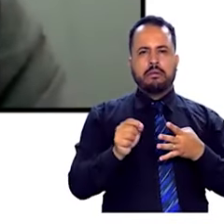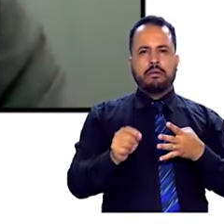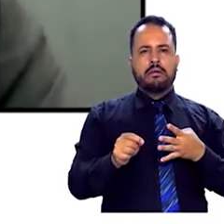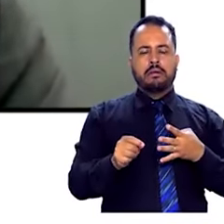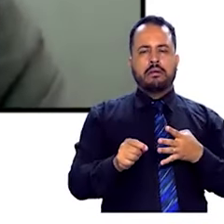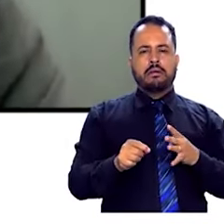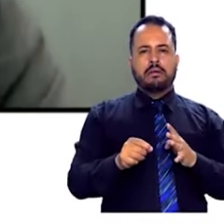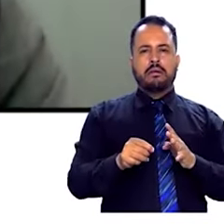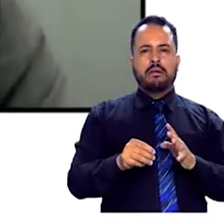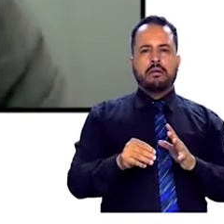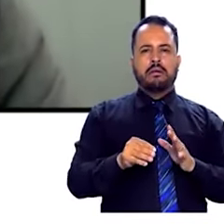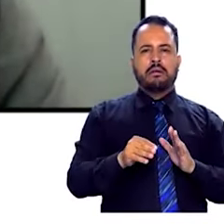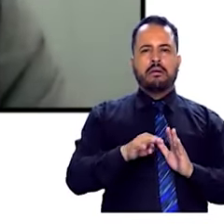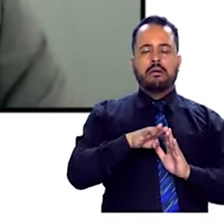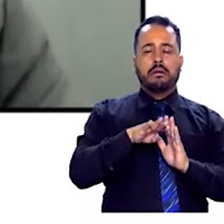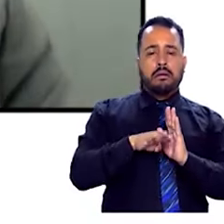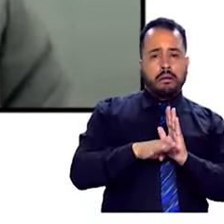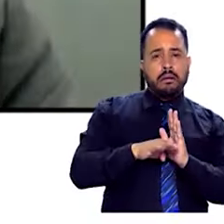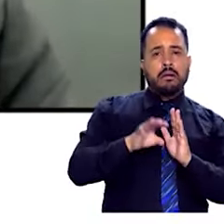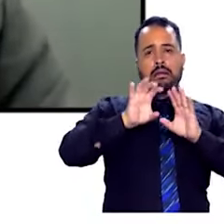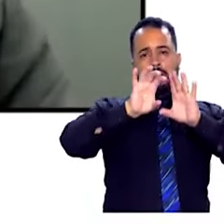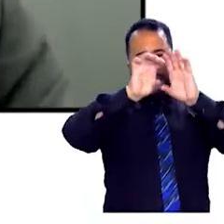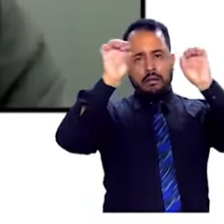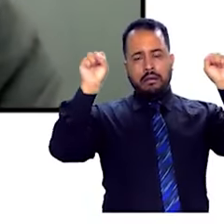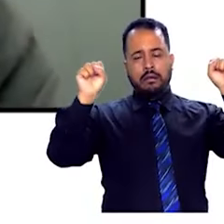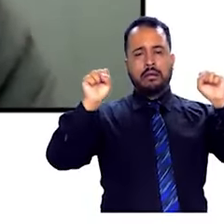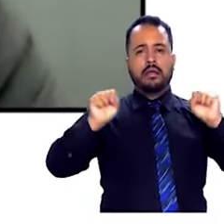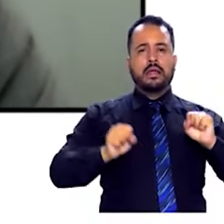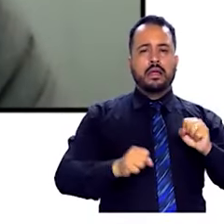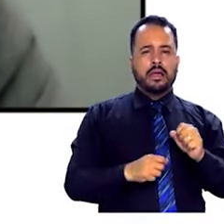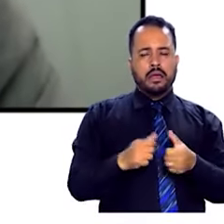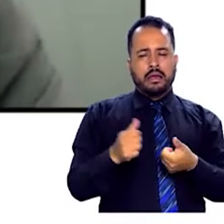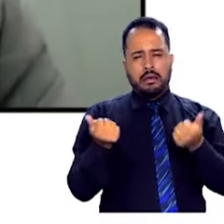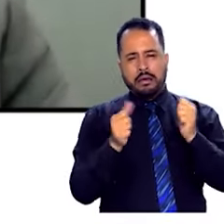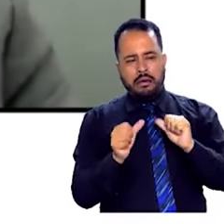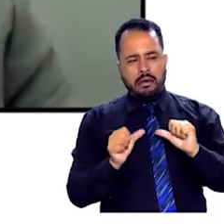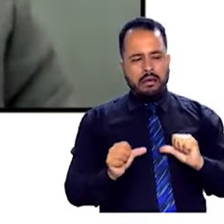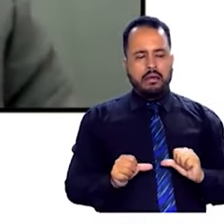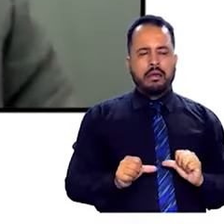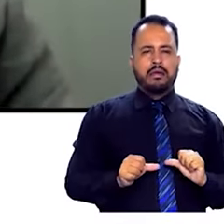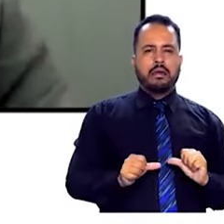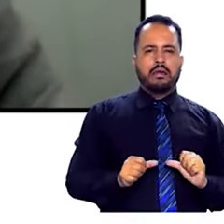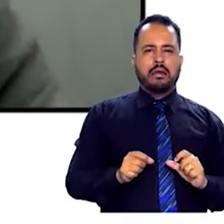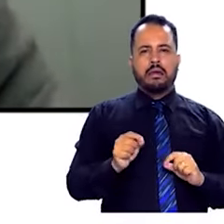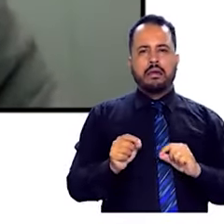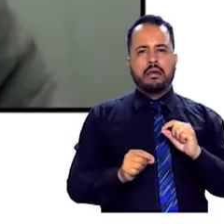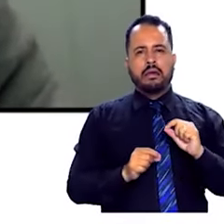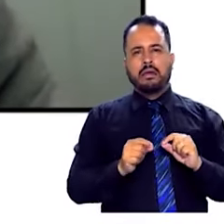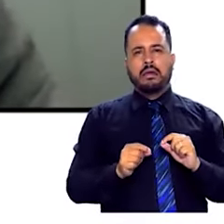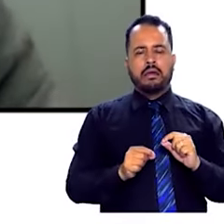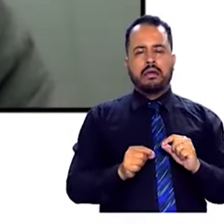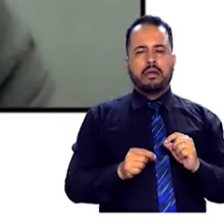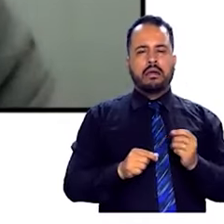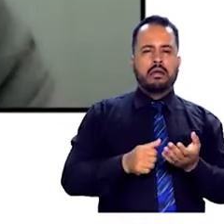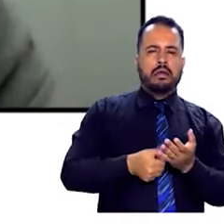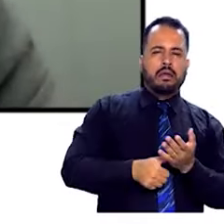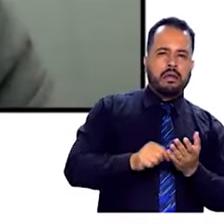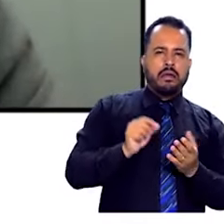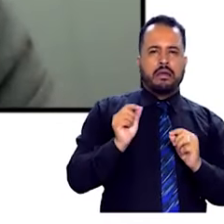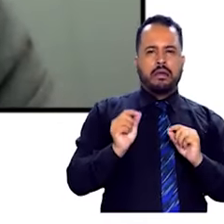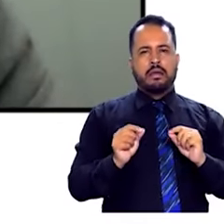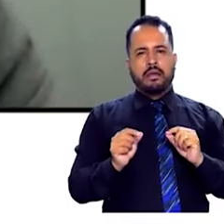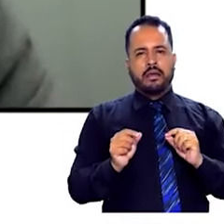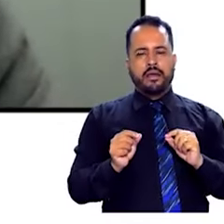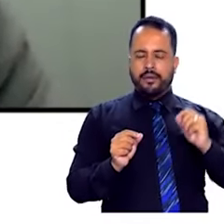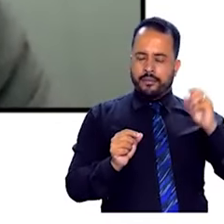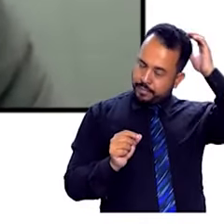revisar errores decho errores de valoración de la prueba errores en la interpretación Y aplicación